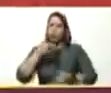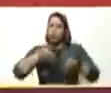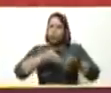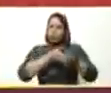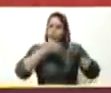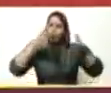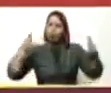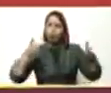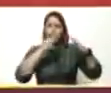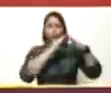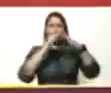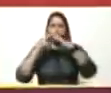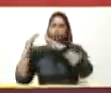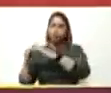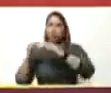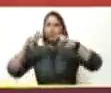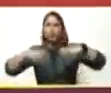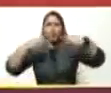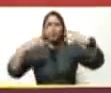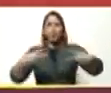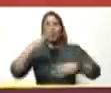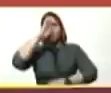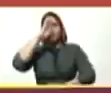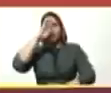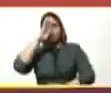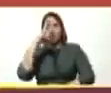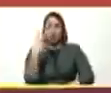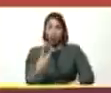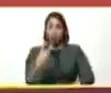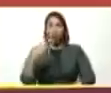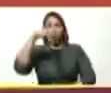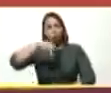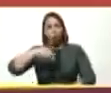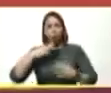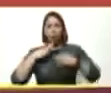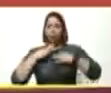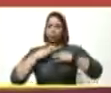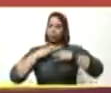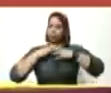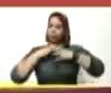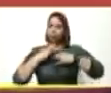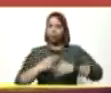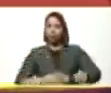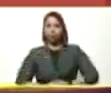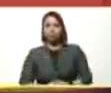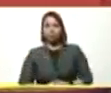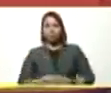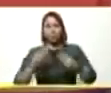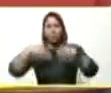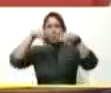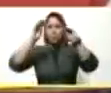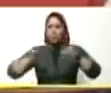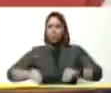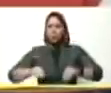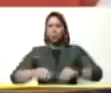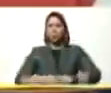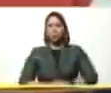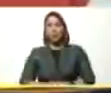urbanismo. Nueva Barinas 2, que hoy se engalana para develar el hito